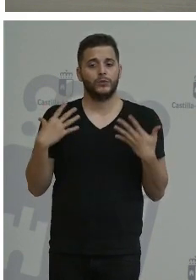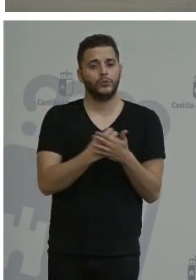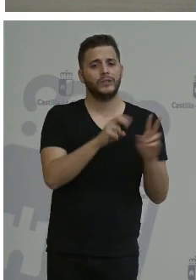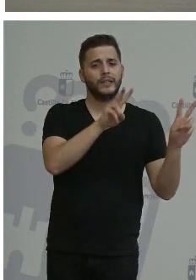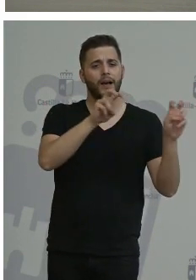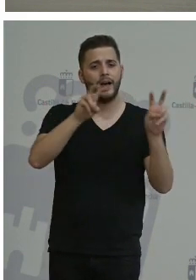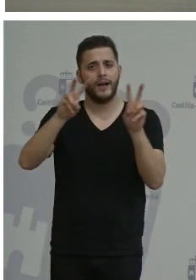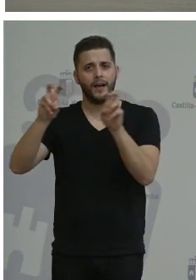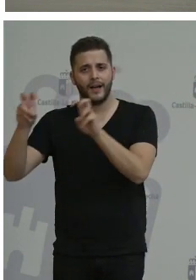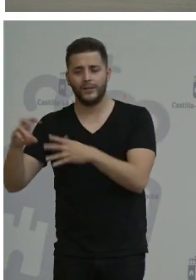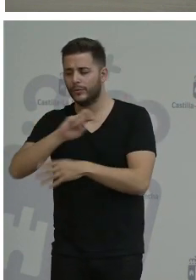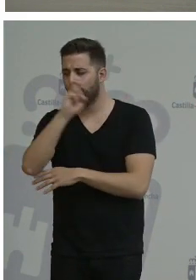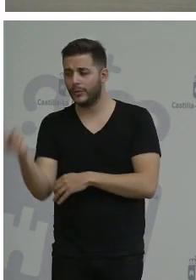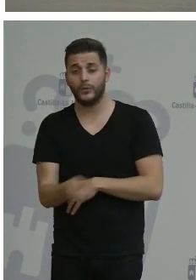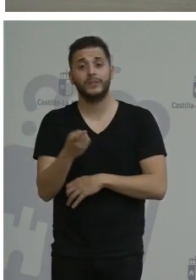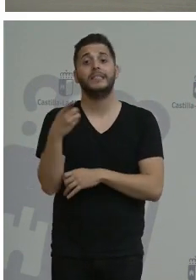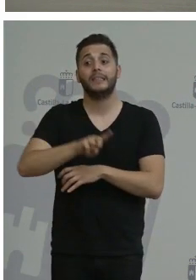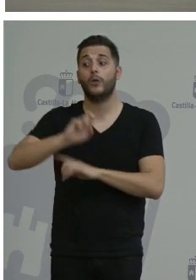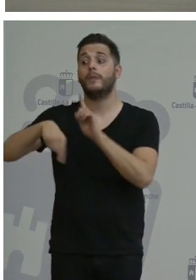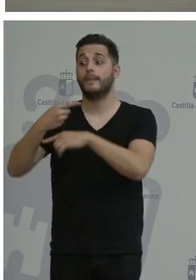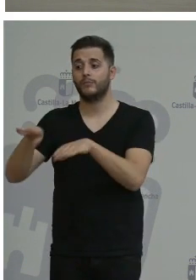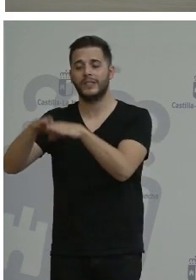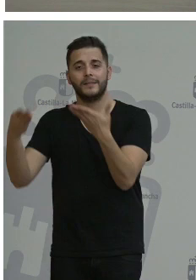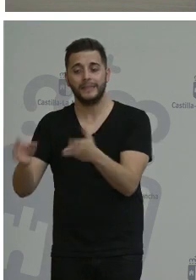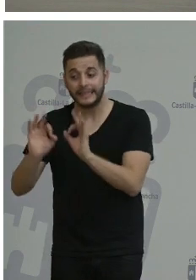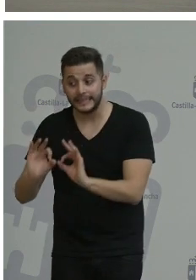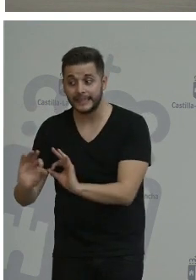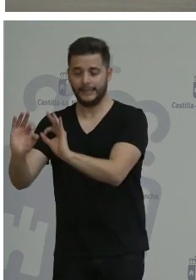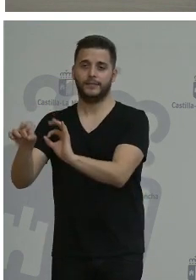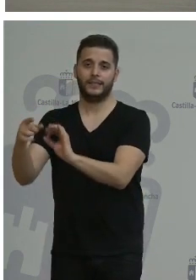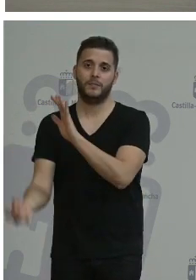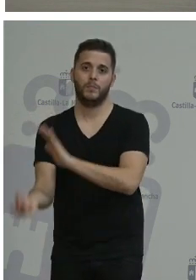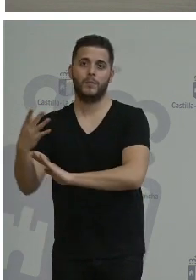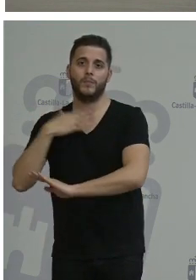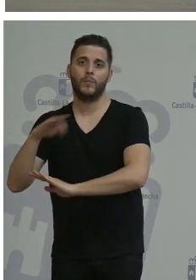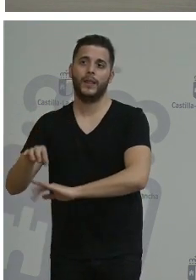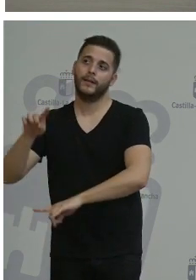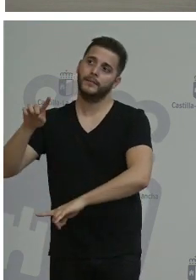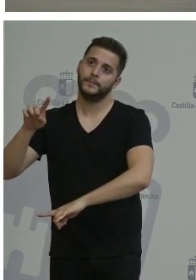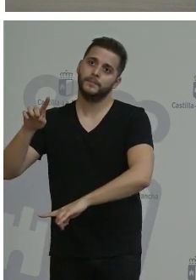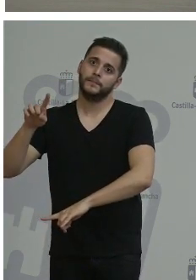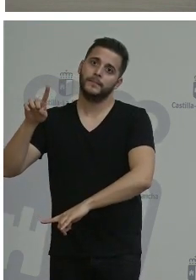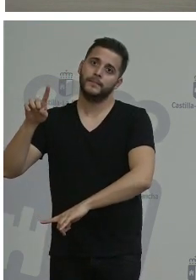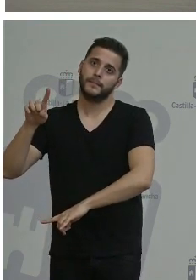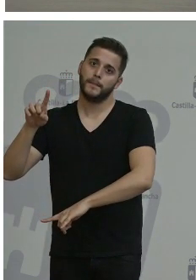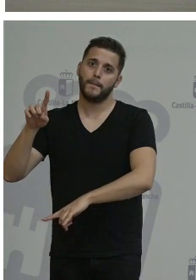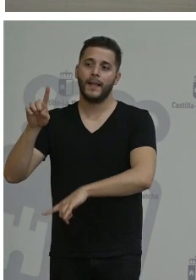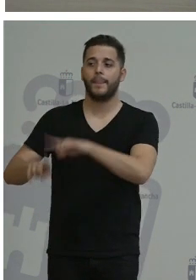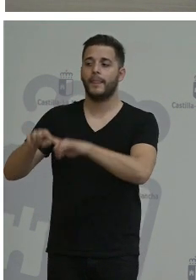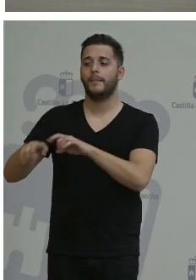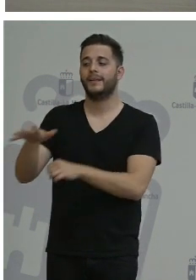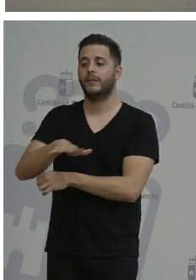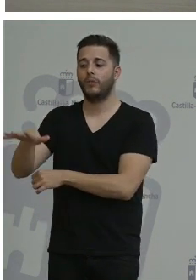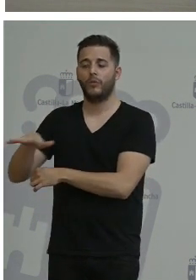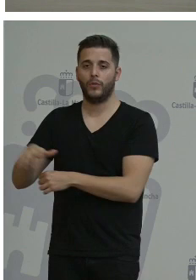temas y, luego, de mesas sectoriales específicas que se pueden crear en función del área en que se encuentran,